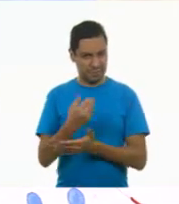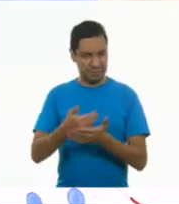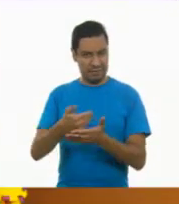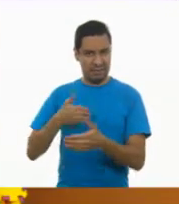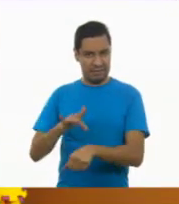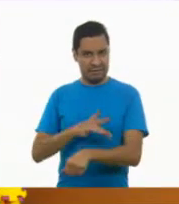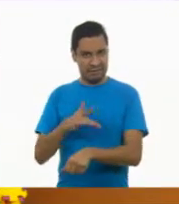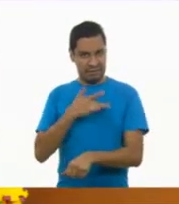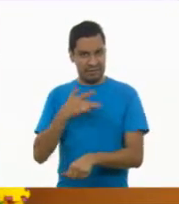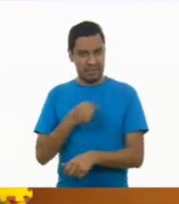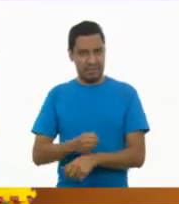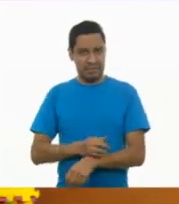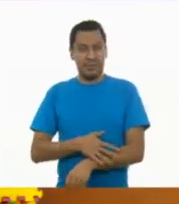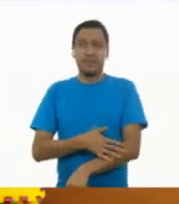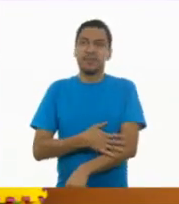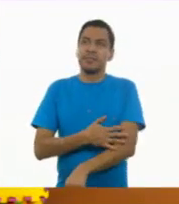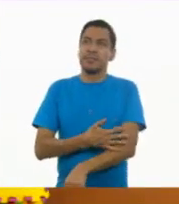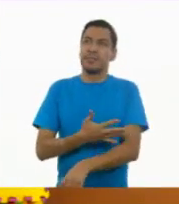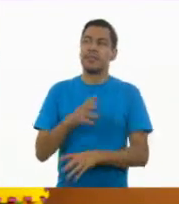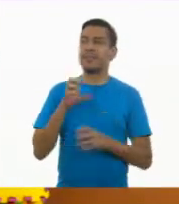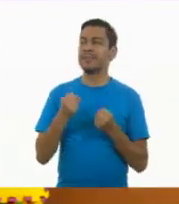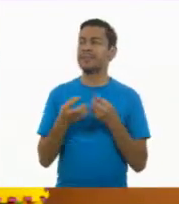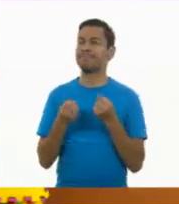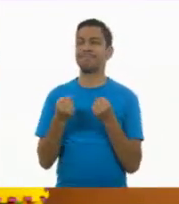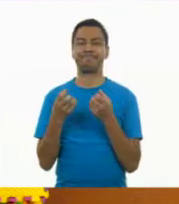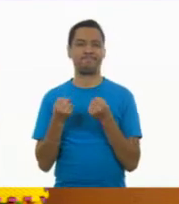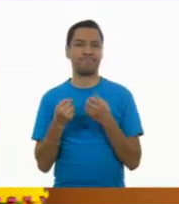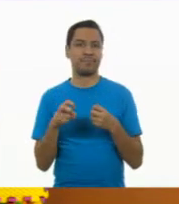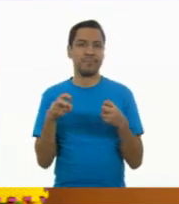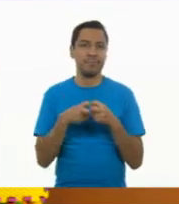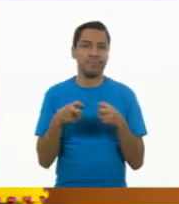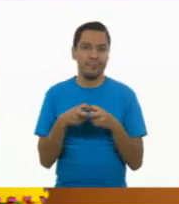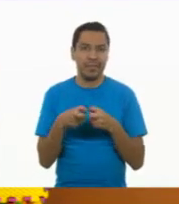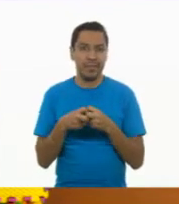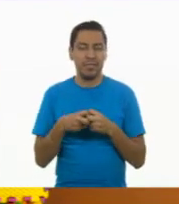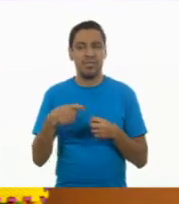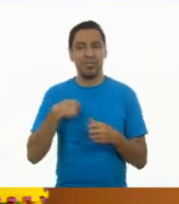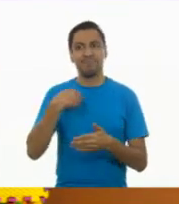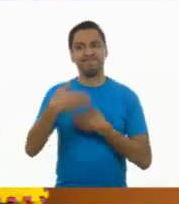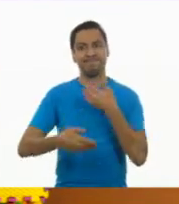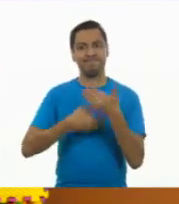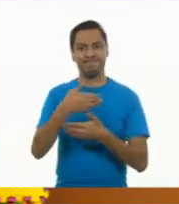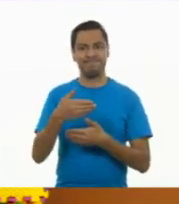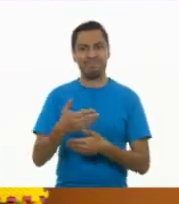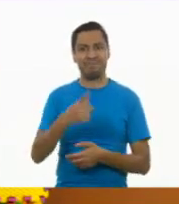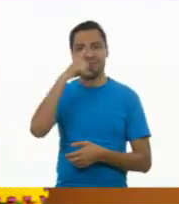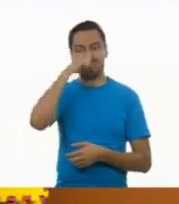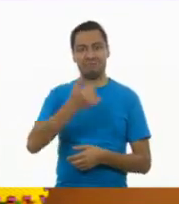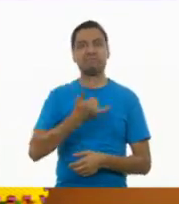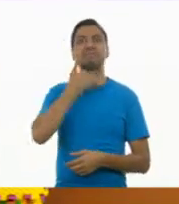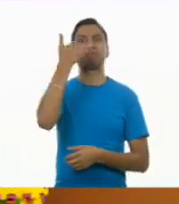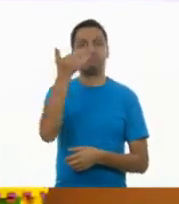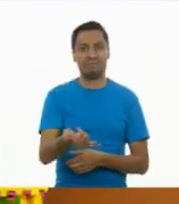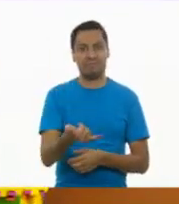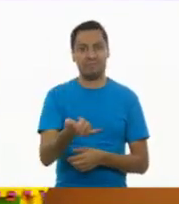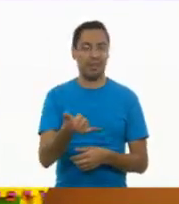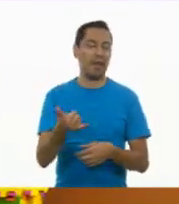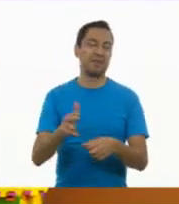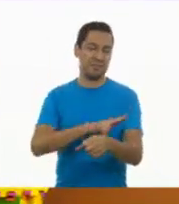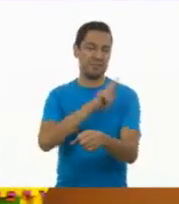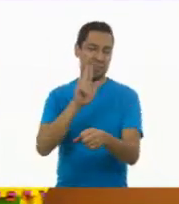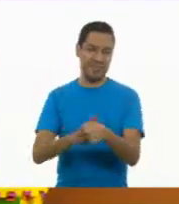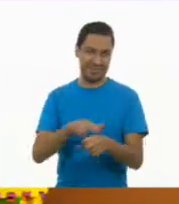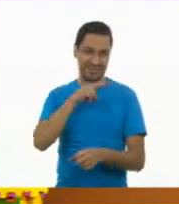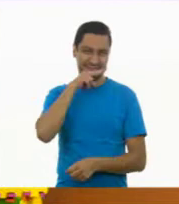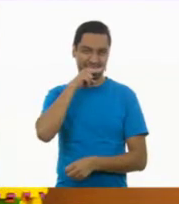que es importante es sentir incertidumbre y miedo a equivocarnos. En realidad es normal que al estar en un